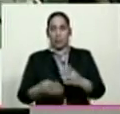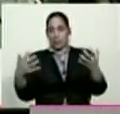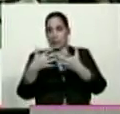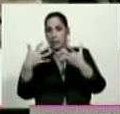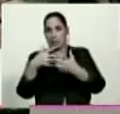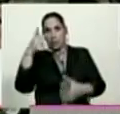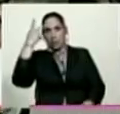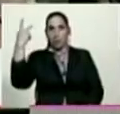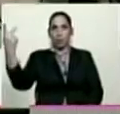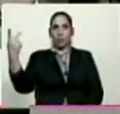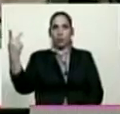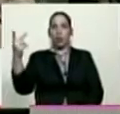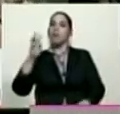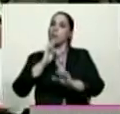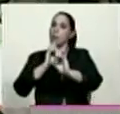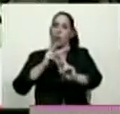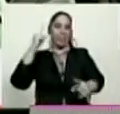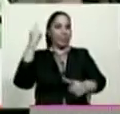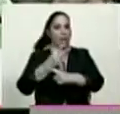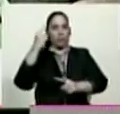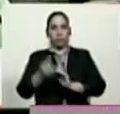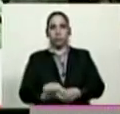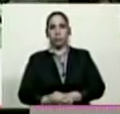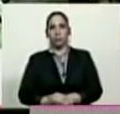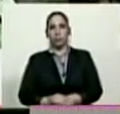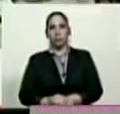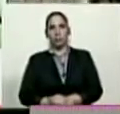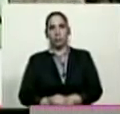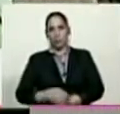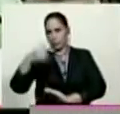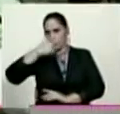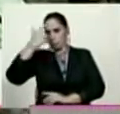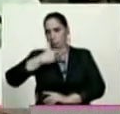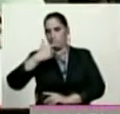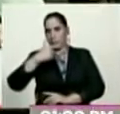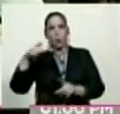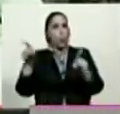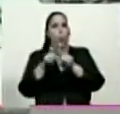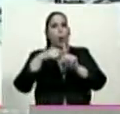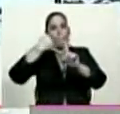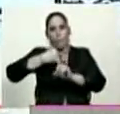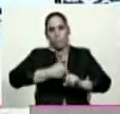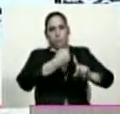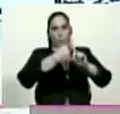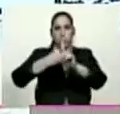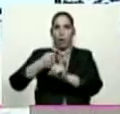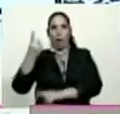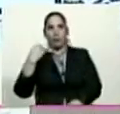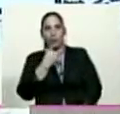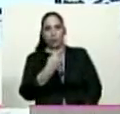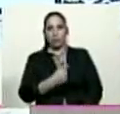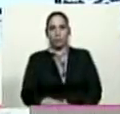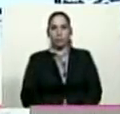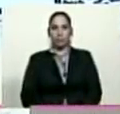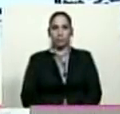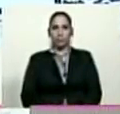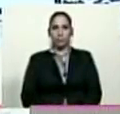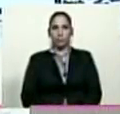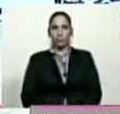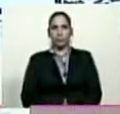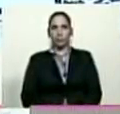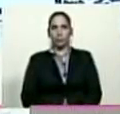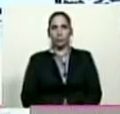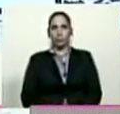psicológica, una respuesta debida, concreta. Es como en el combate. Ayer lo decíamos, ayer y antes de